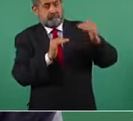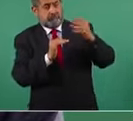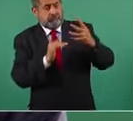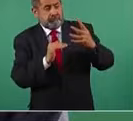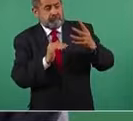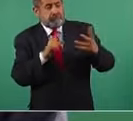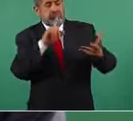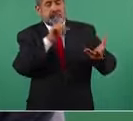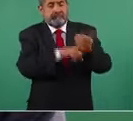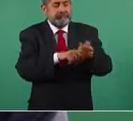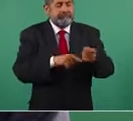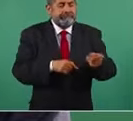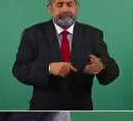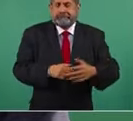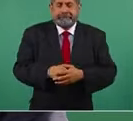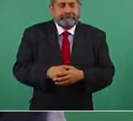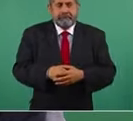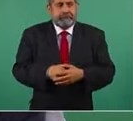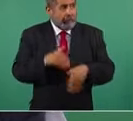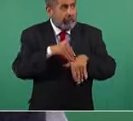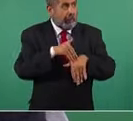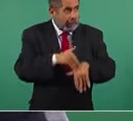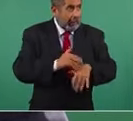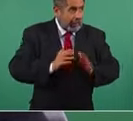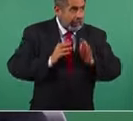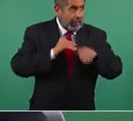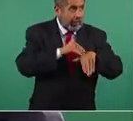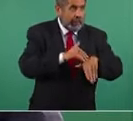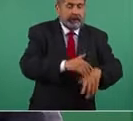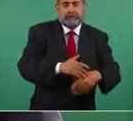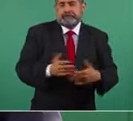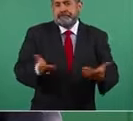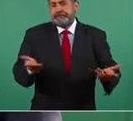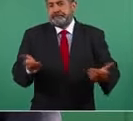muy susceptibles a la manipulación.